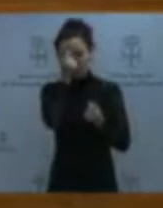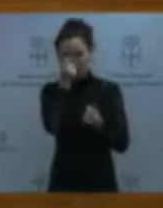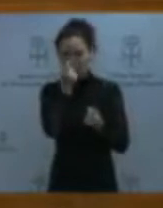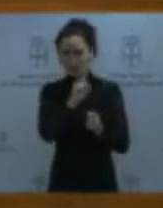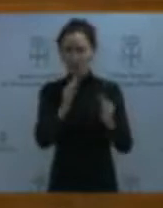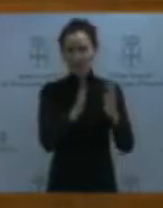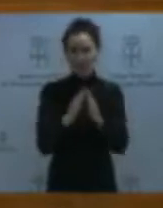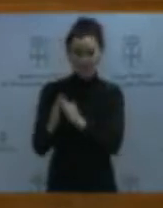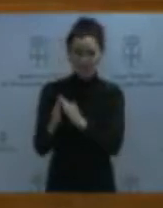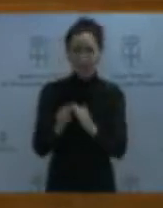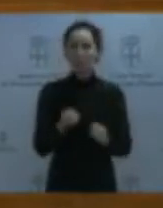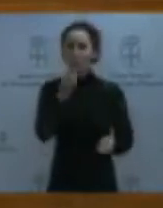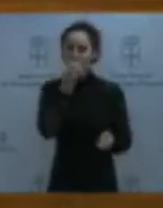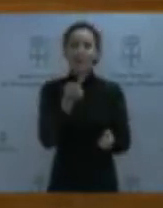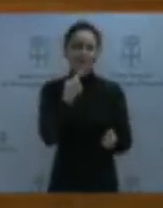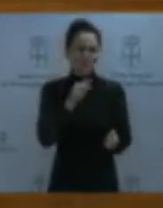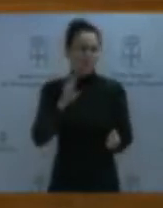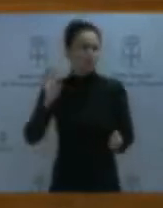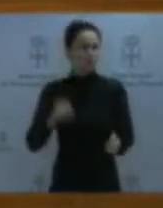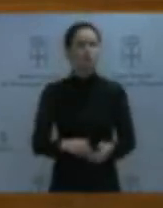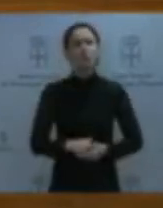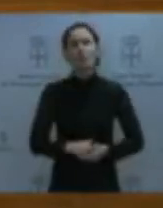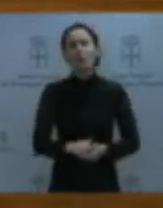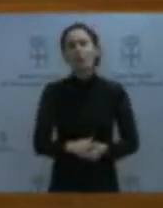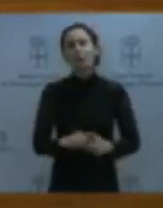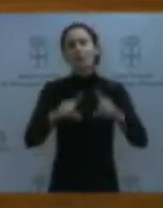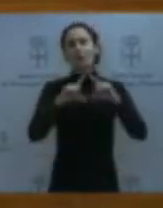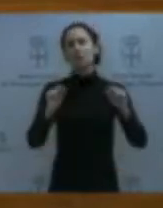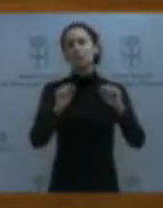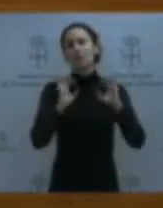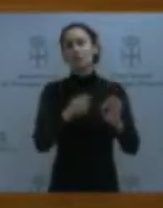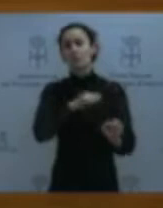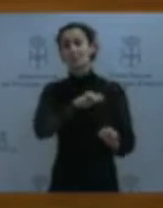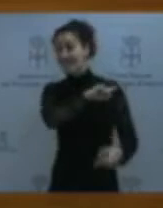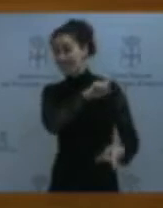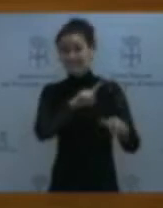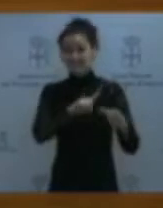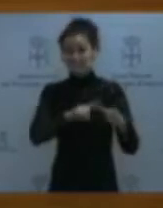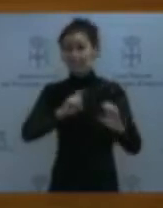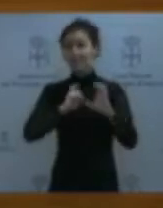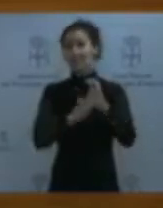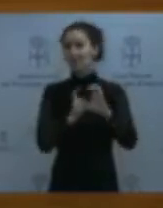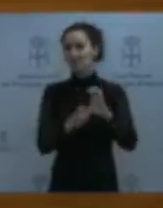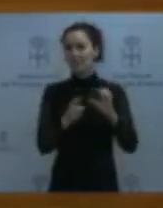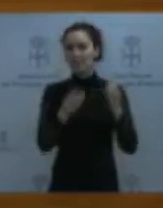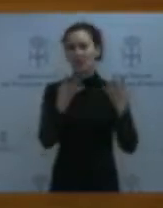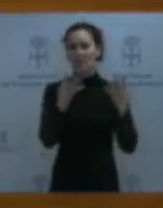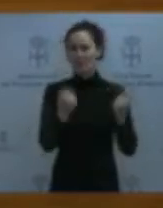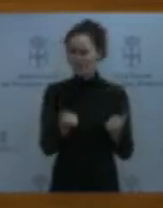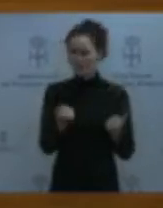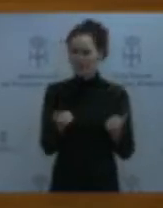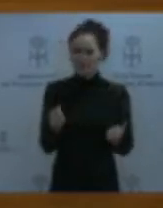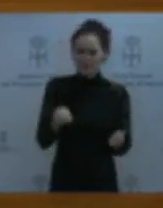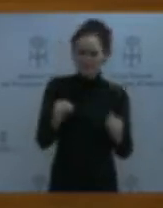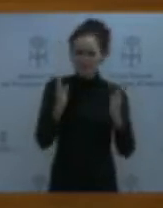vivienda. Y ha dicho, sí, ya sé que Asturias es la segunda de España tras Extremadura, que tiene 9.000 y pico viviendas. Es